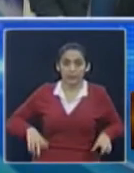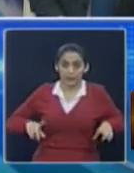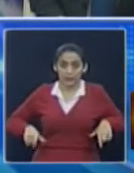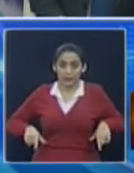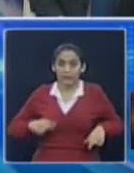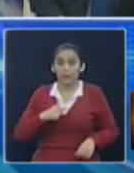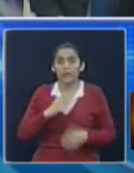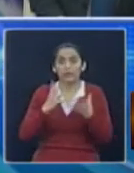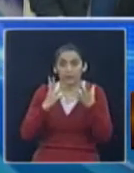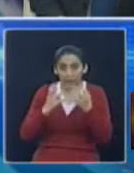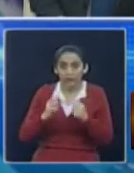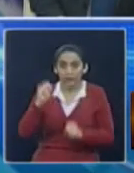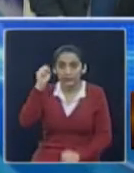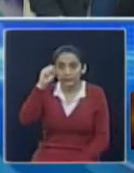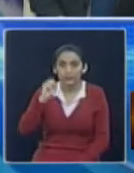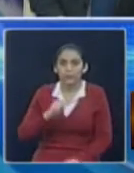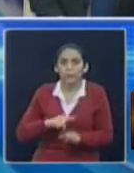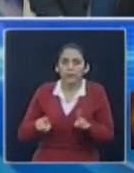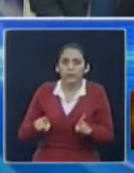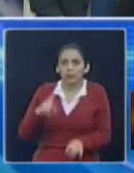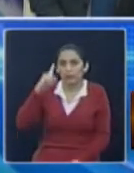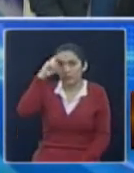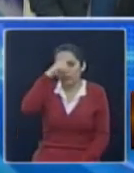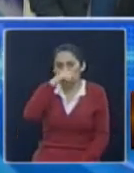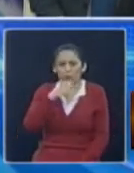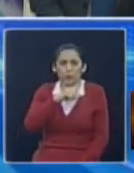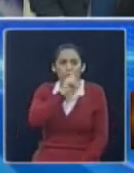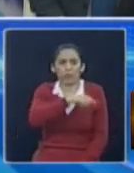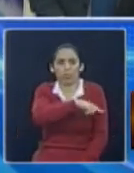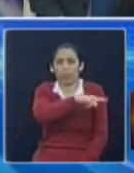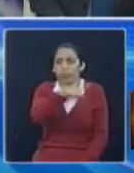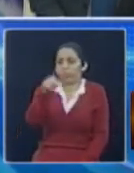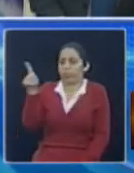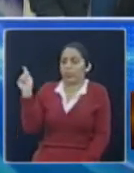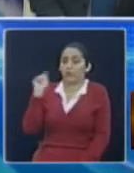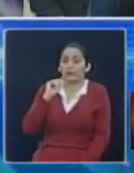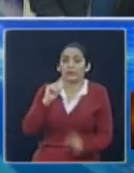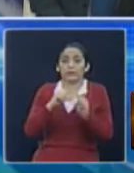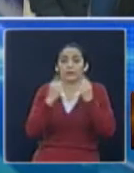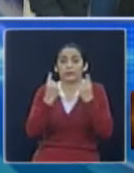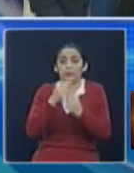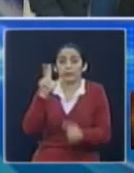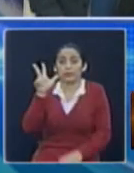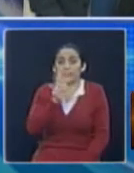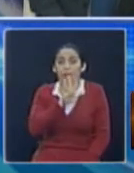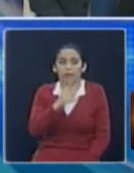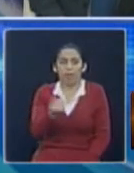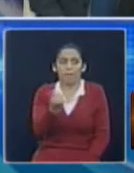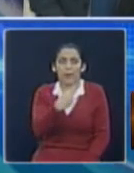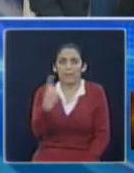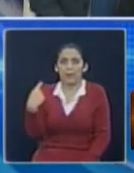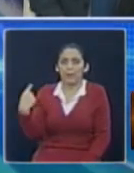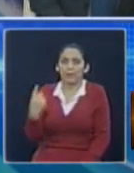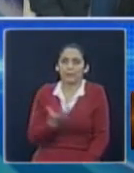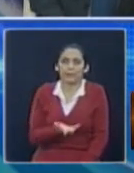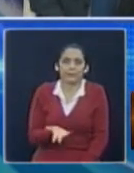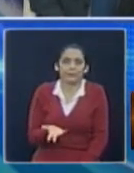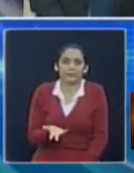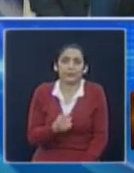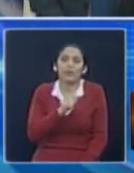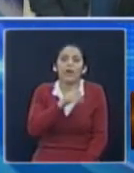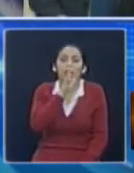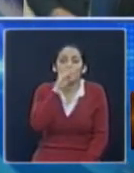problema es que está acercado por esta especie de secta que es Alianza País, en el que sigue mandando el expresidente